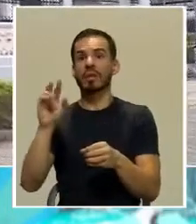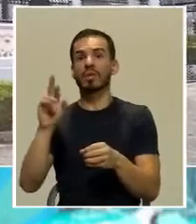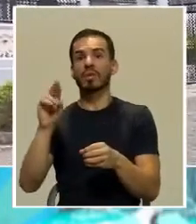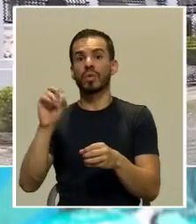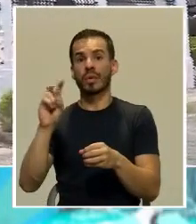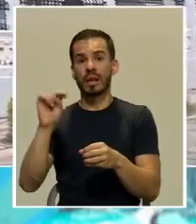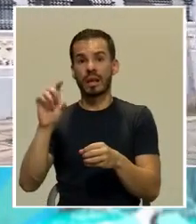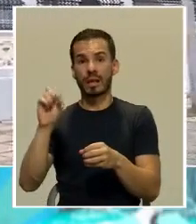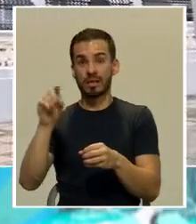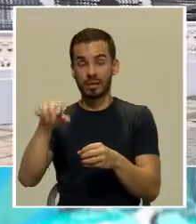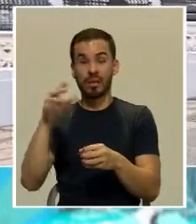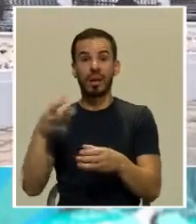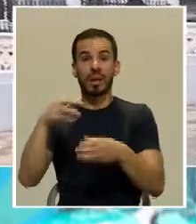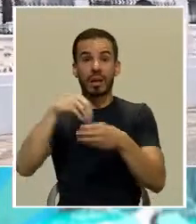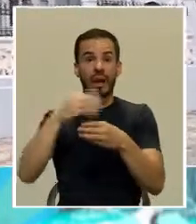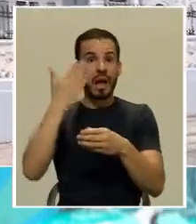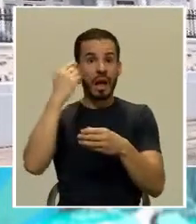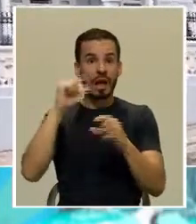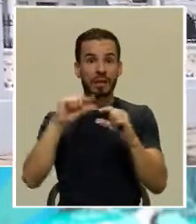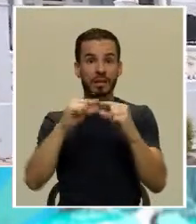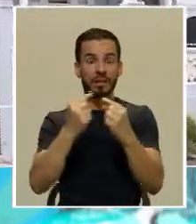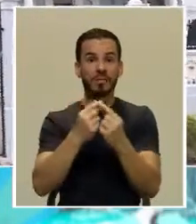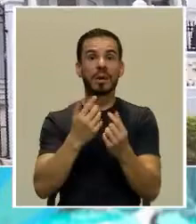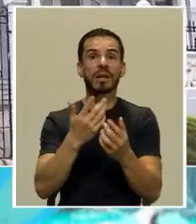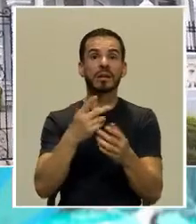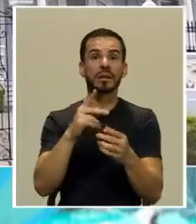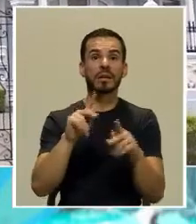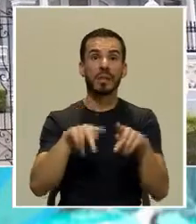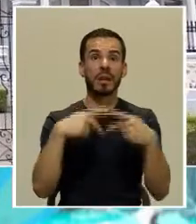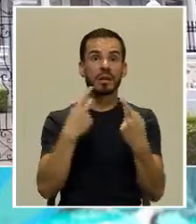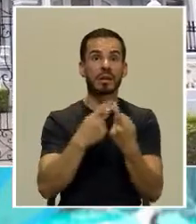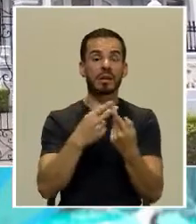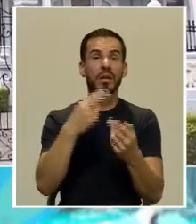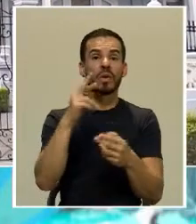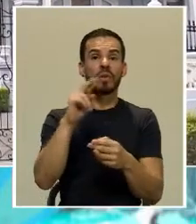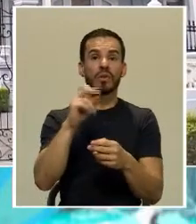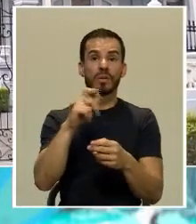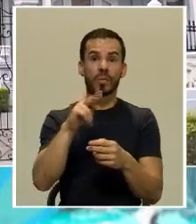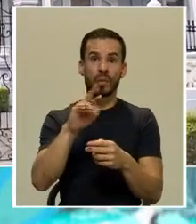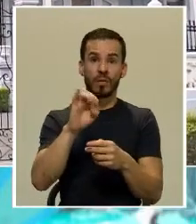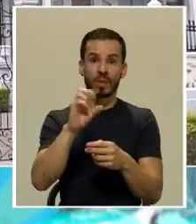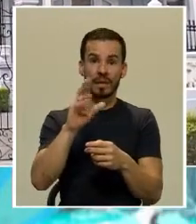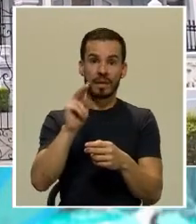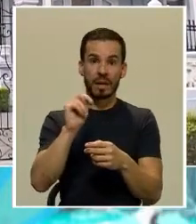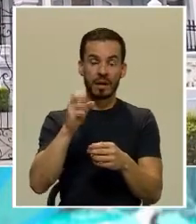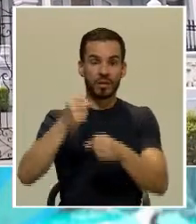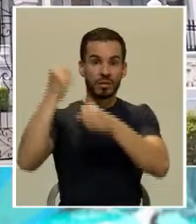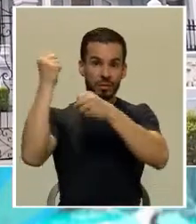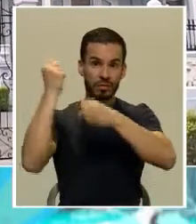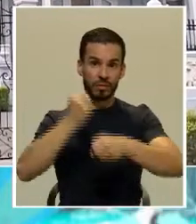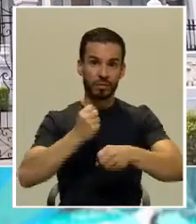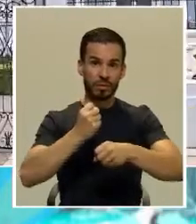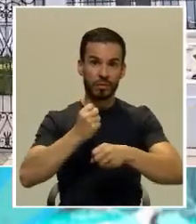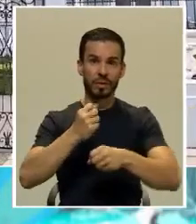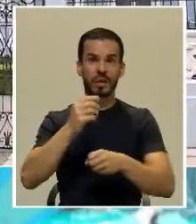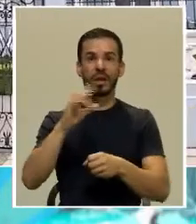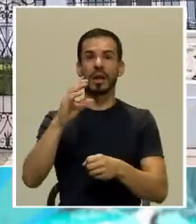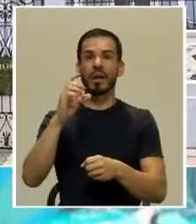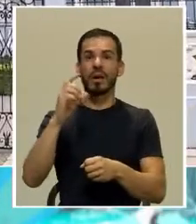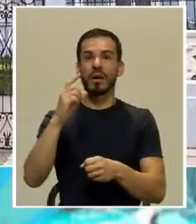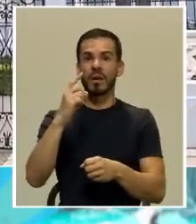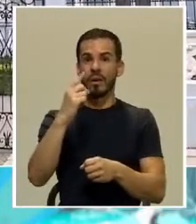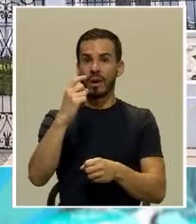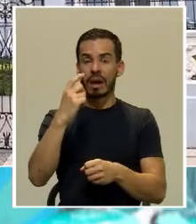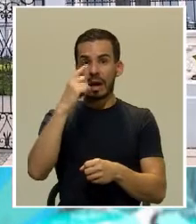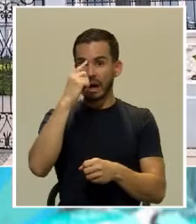Donalescu, que era del Partido Republicano Social Cristiano, recordemos aquel partido que fundó Calderón Fournier al